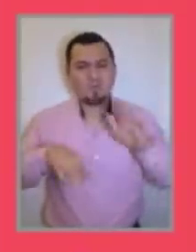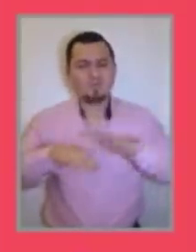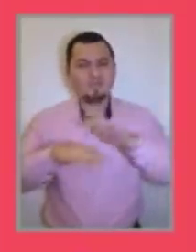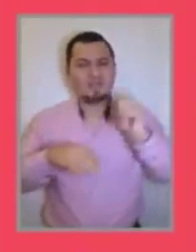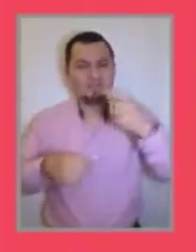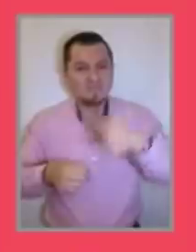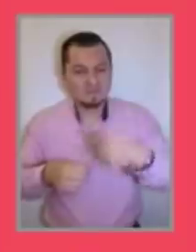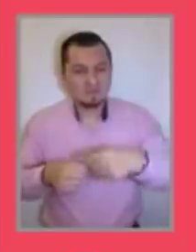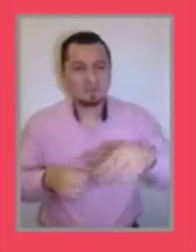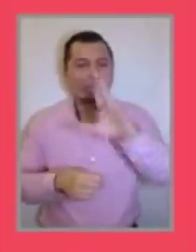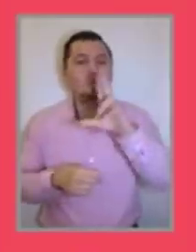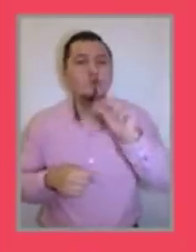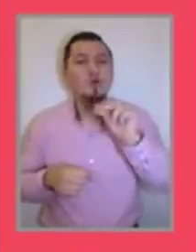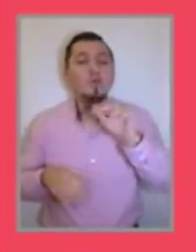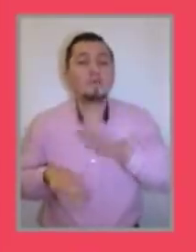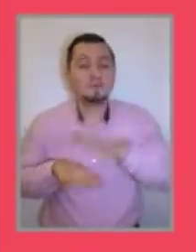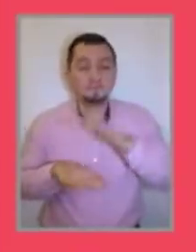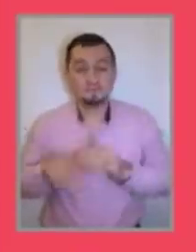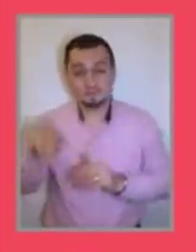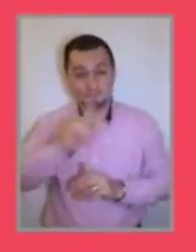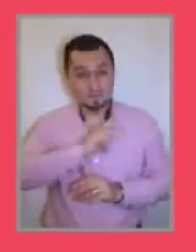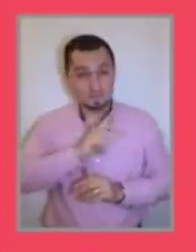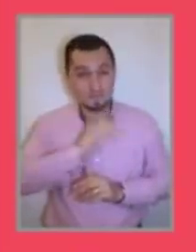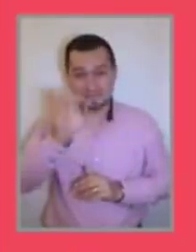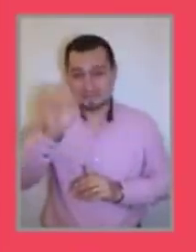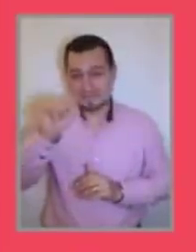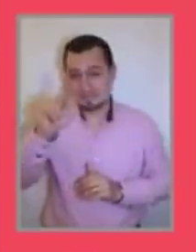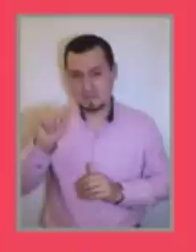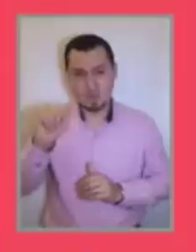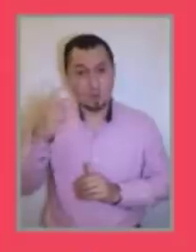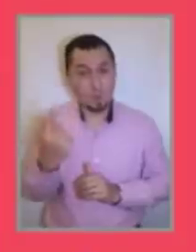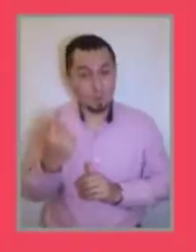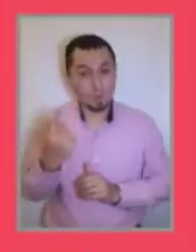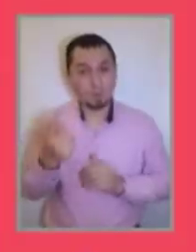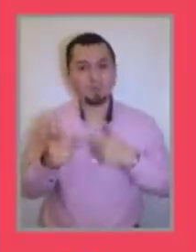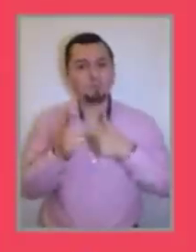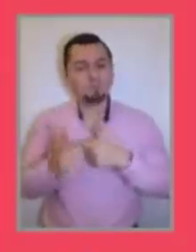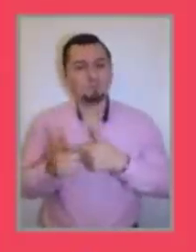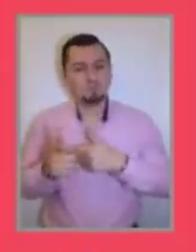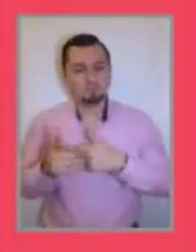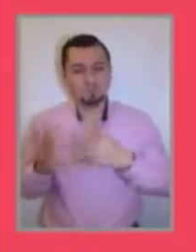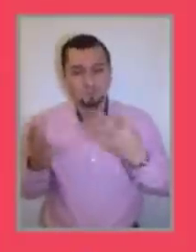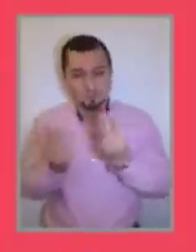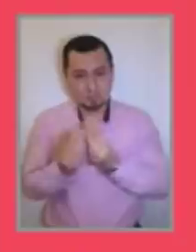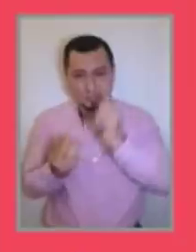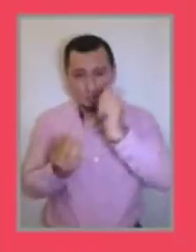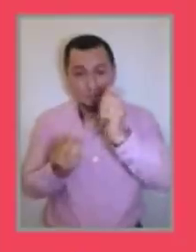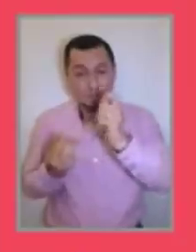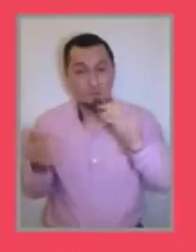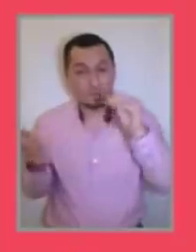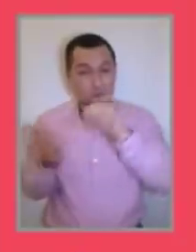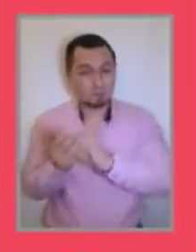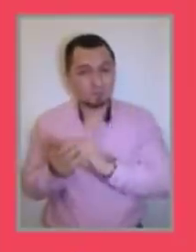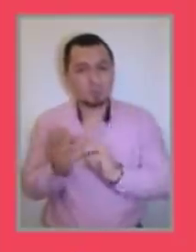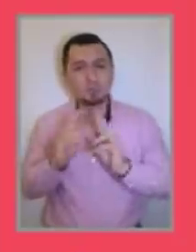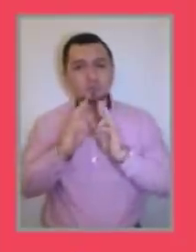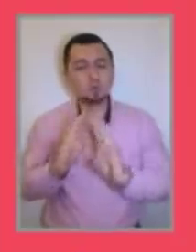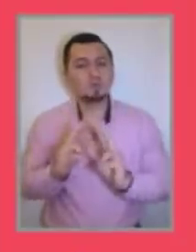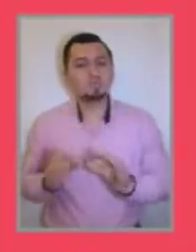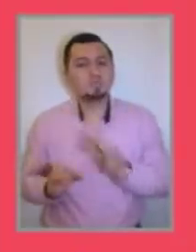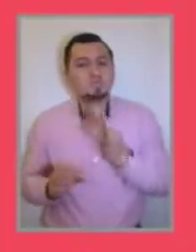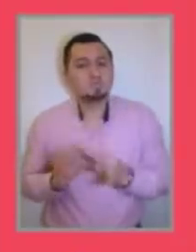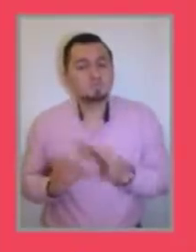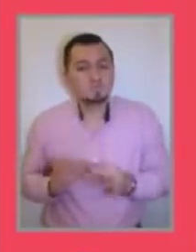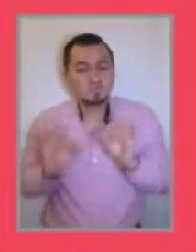enfermedad no deseada. Esta es la etapa 1. Que está en curso actualmente y hasta ahora ha dado muy buenos resultados. No tenemos ningún